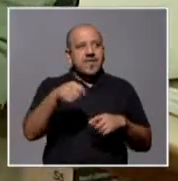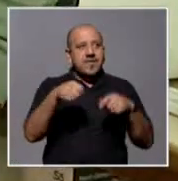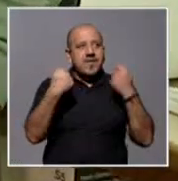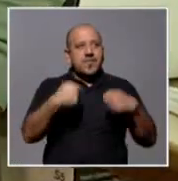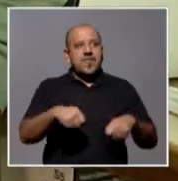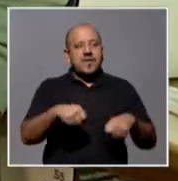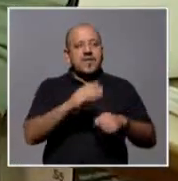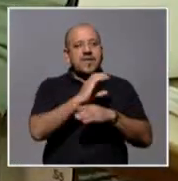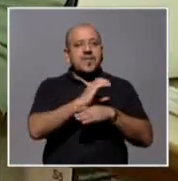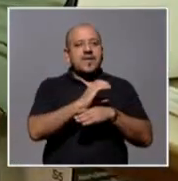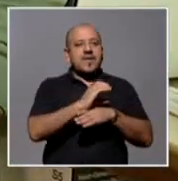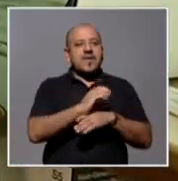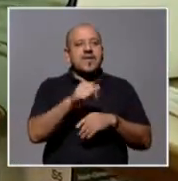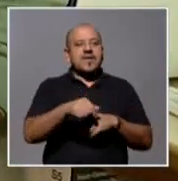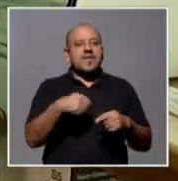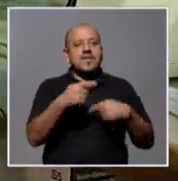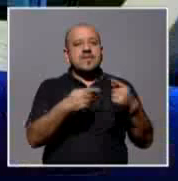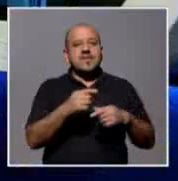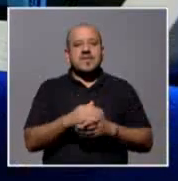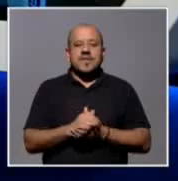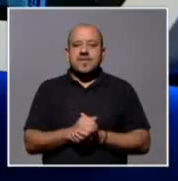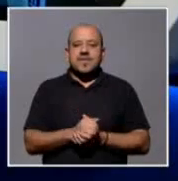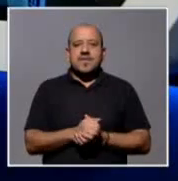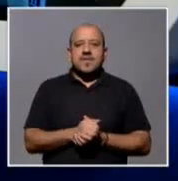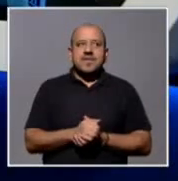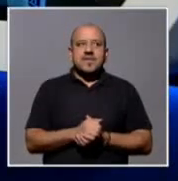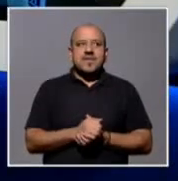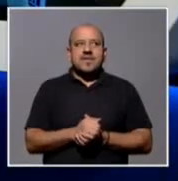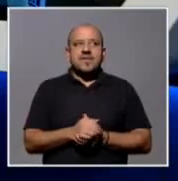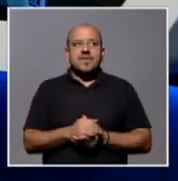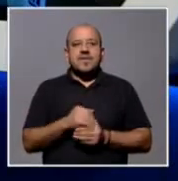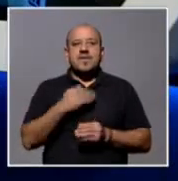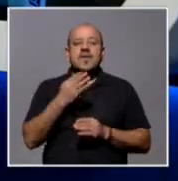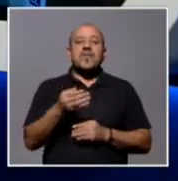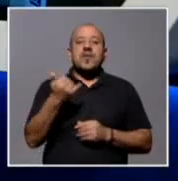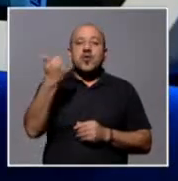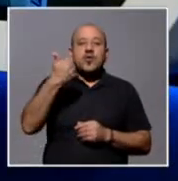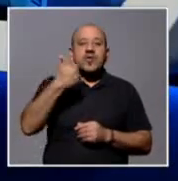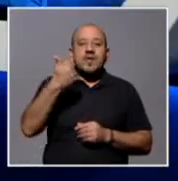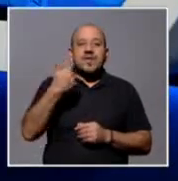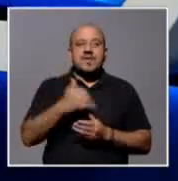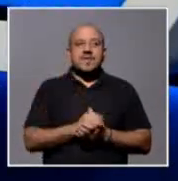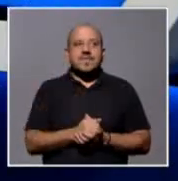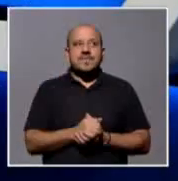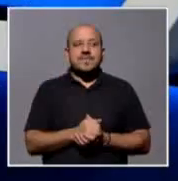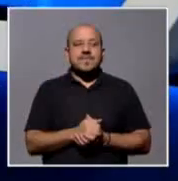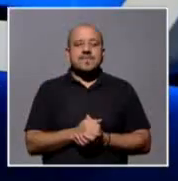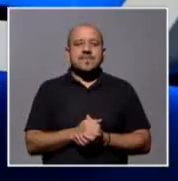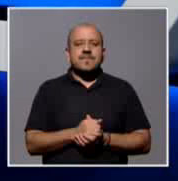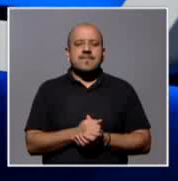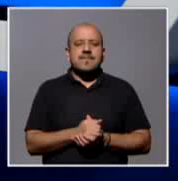en el Clemente Estable entonces a continuación. Adelante, Noé. Bueno, después nos contás cómo te fue entonces. Dale,